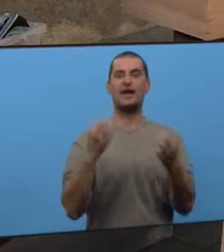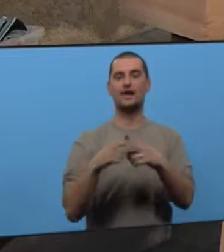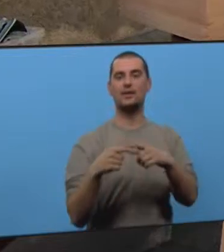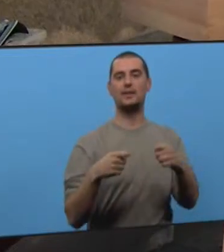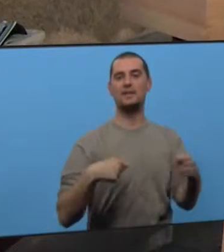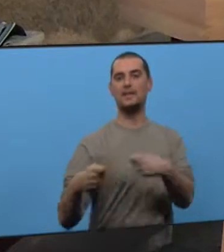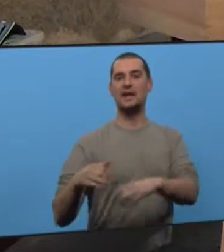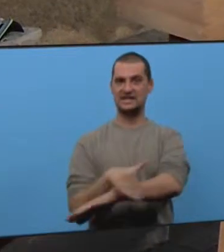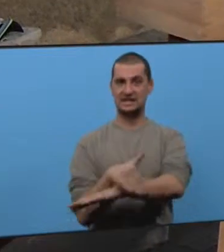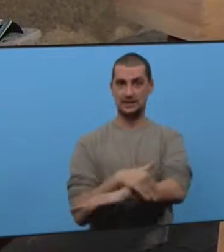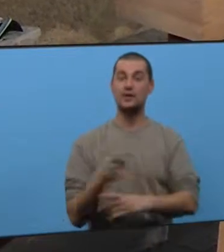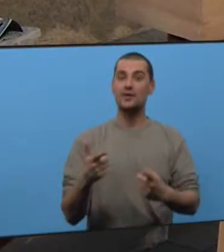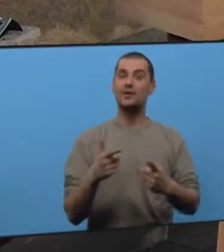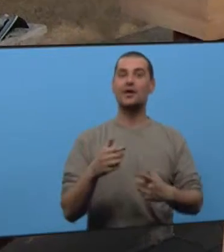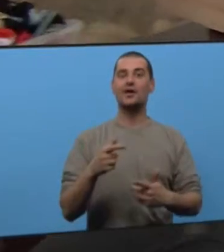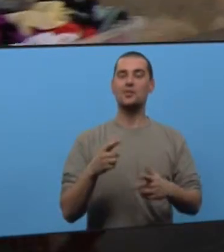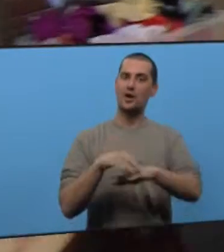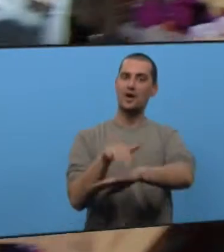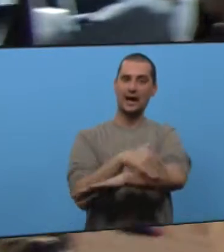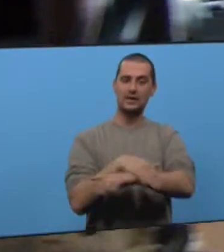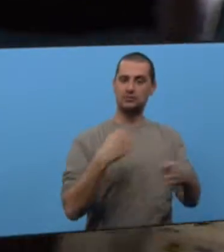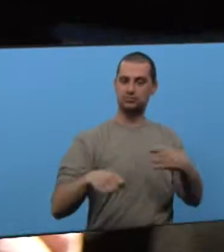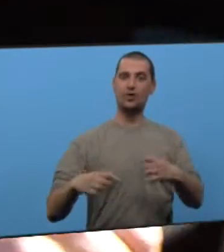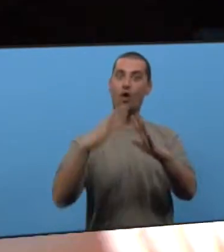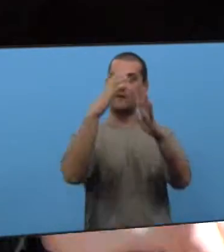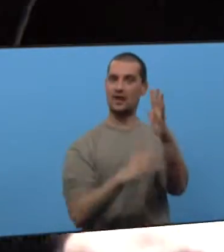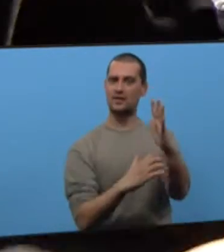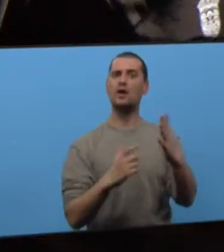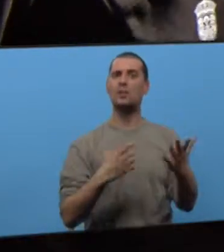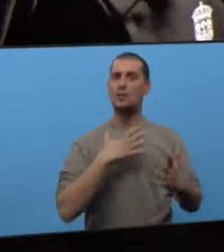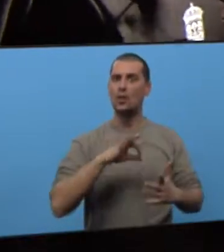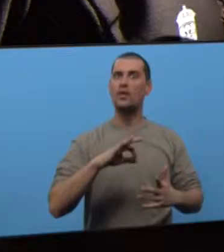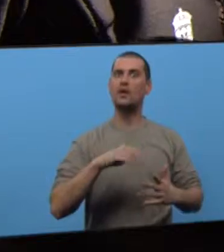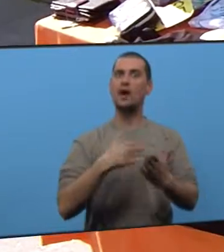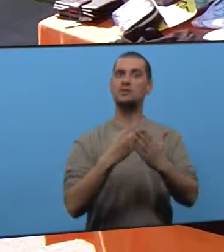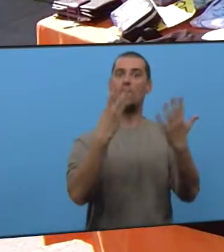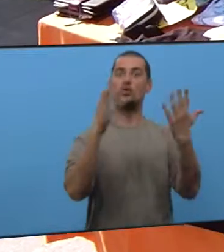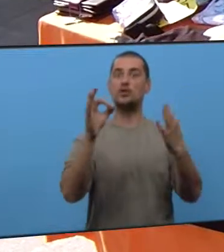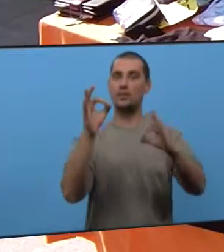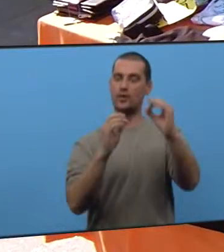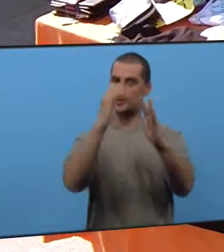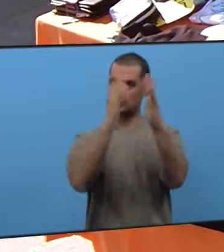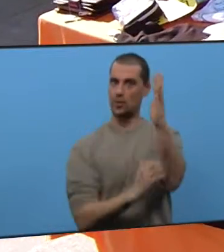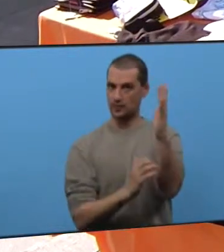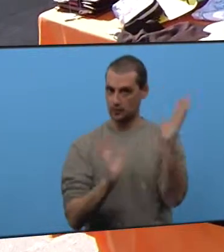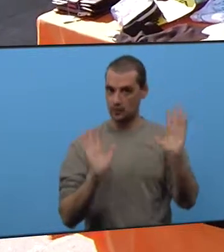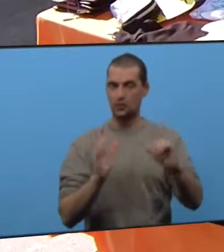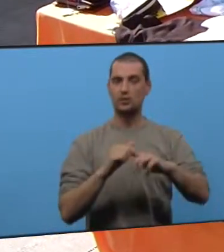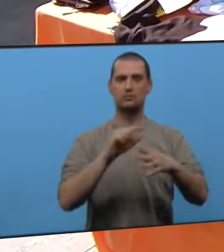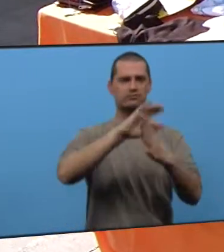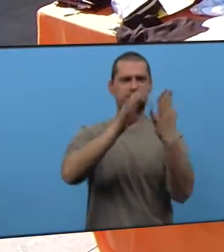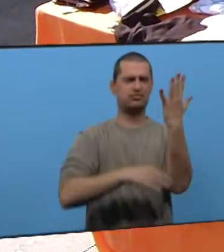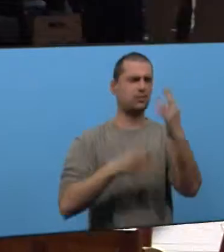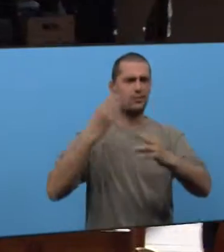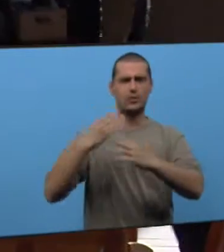O comercio lucense saíu á rúa con auténticas gangas que, en algúns casos, superaron 80% de desconto nun amplo abano